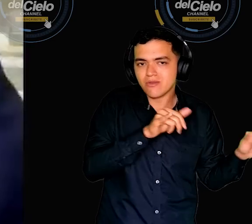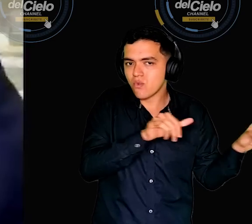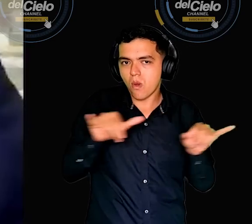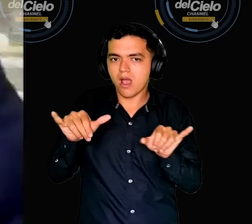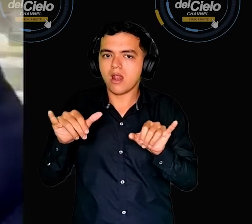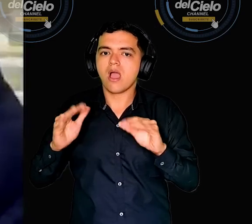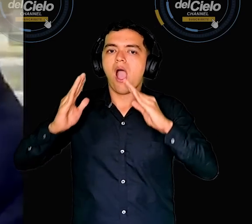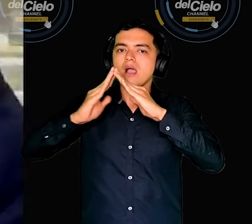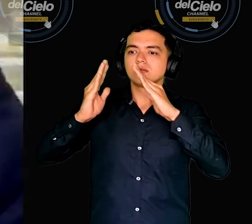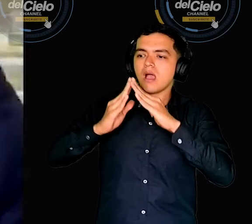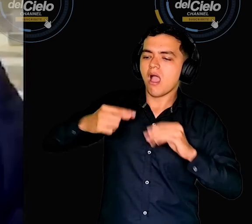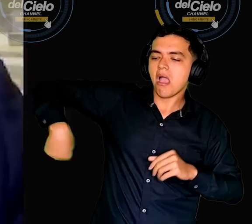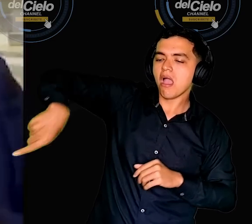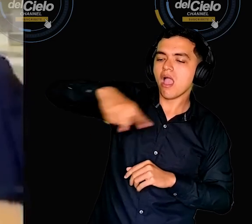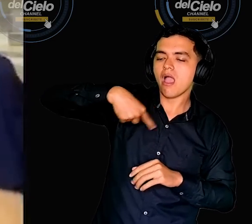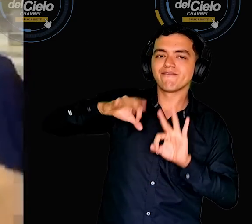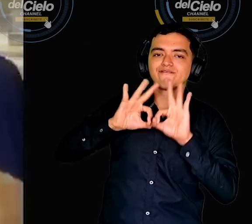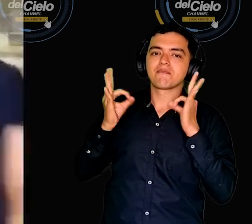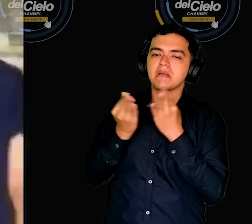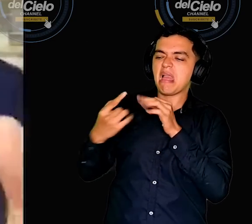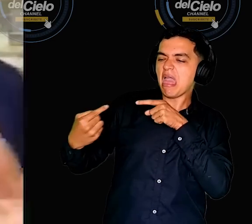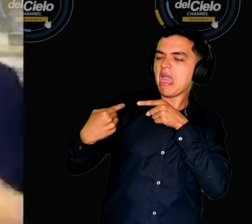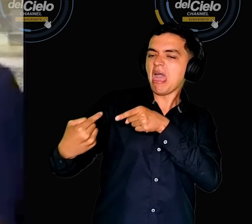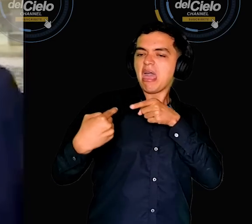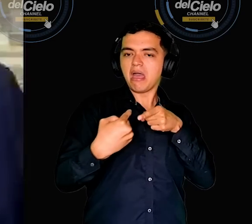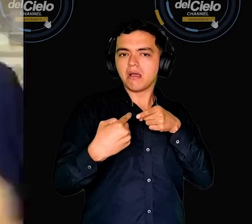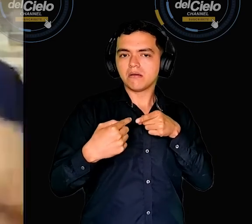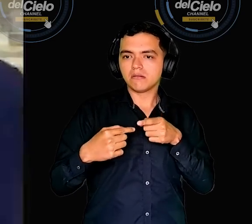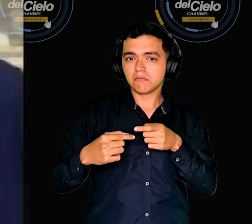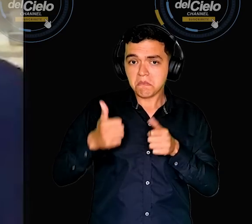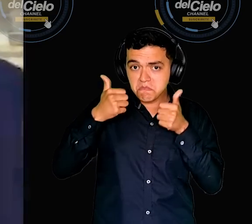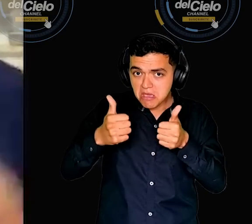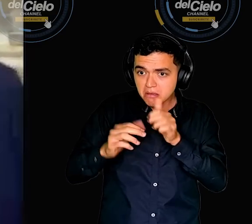los elementos que destruyen la unidad